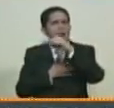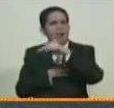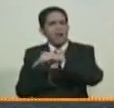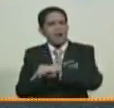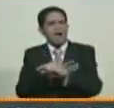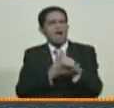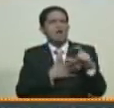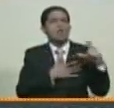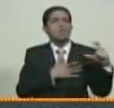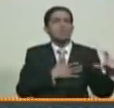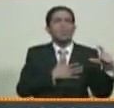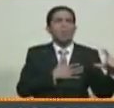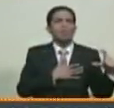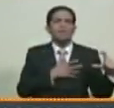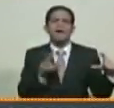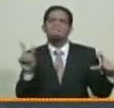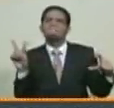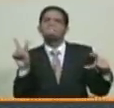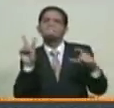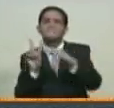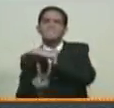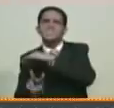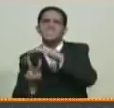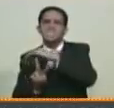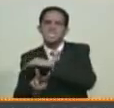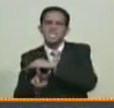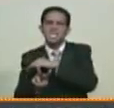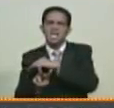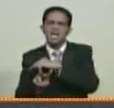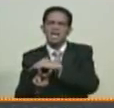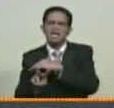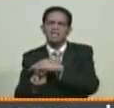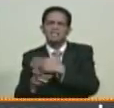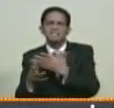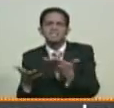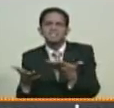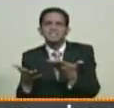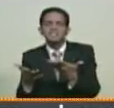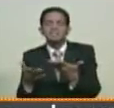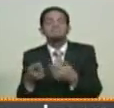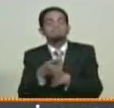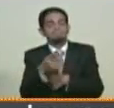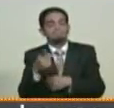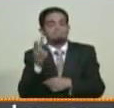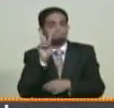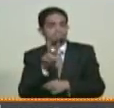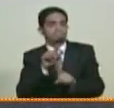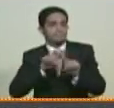vigía para recibir atención que saben la diferencia